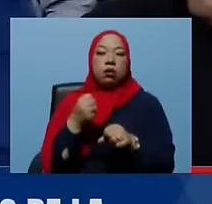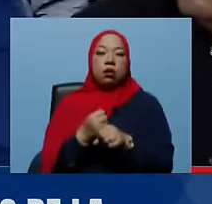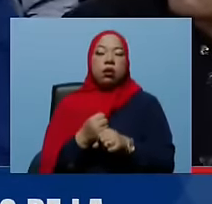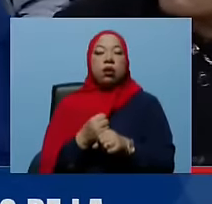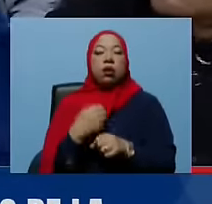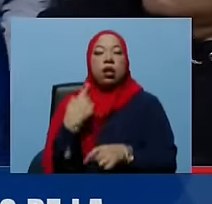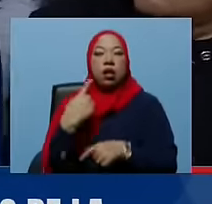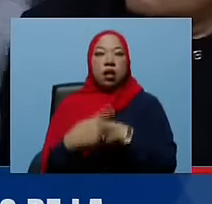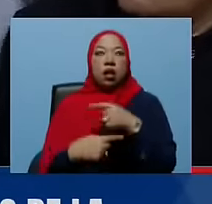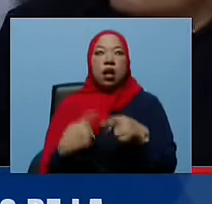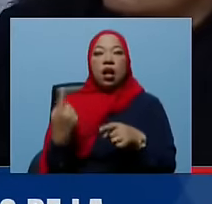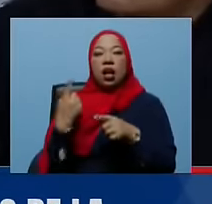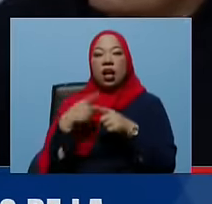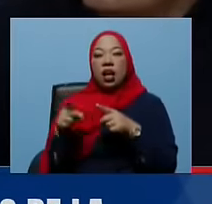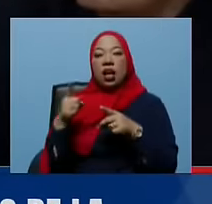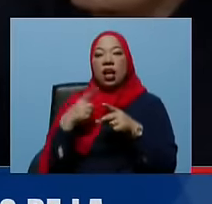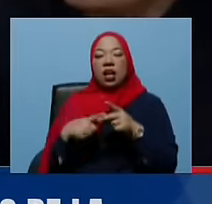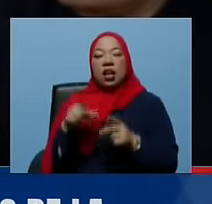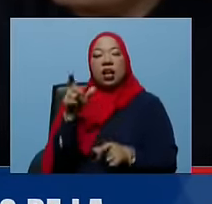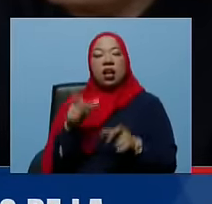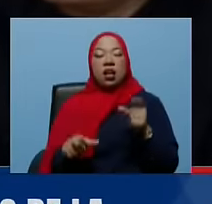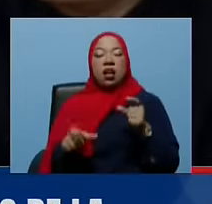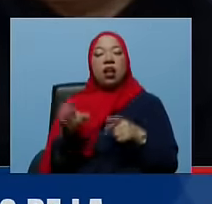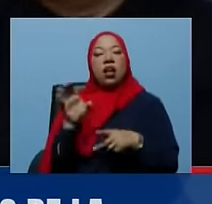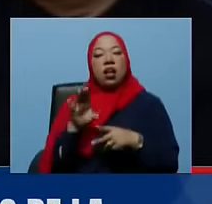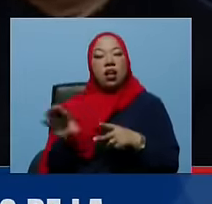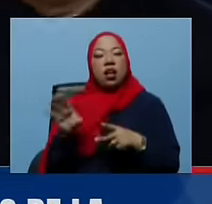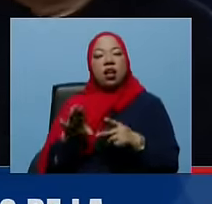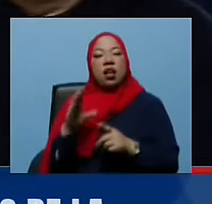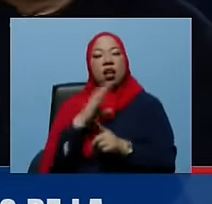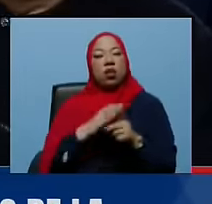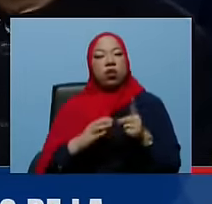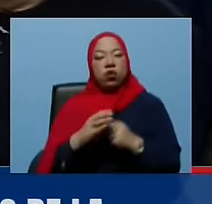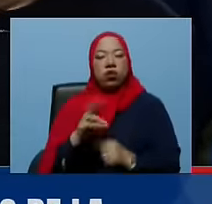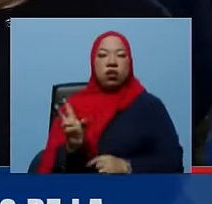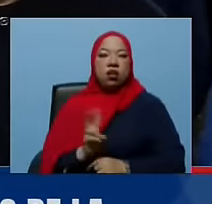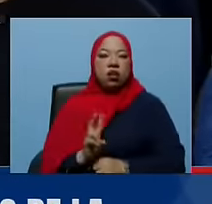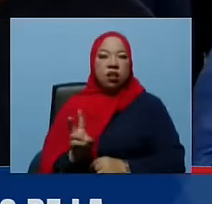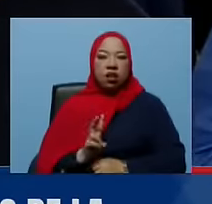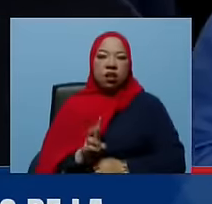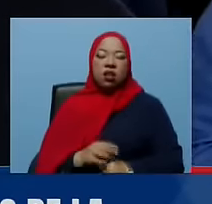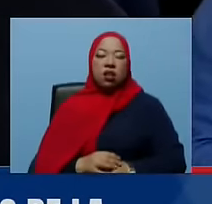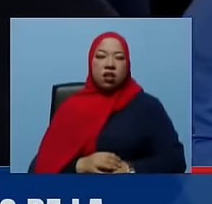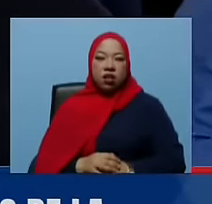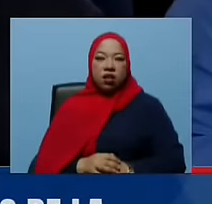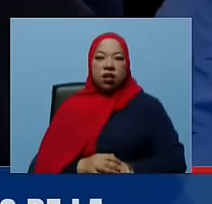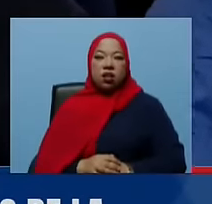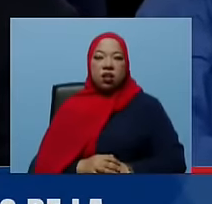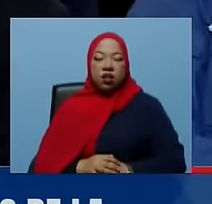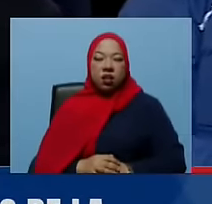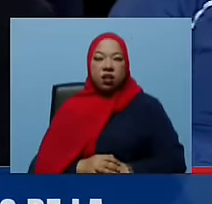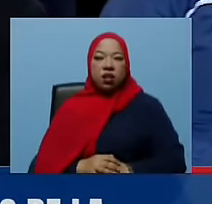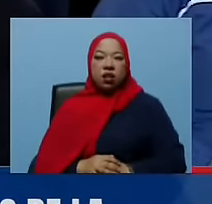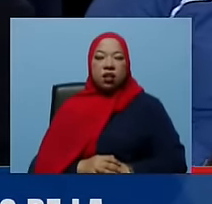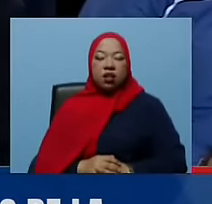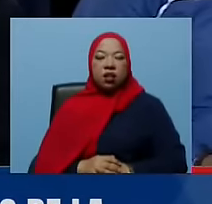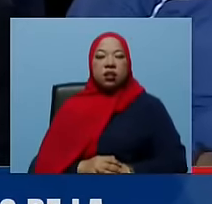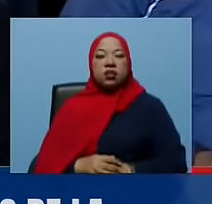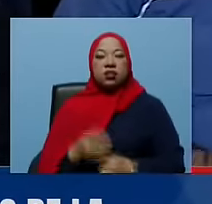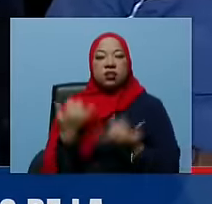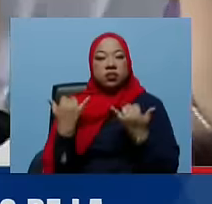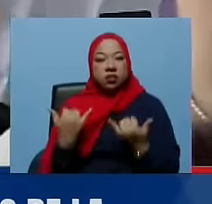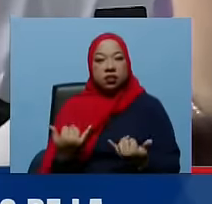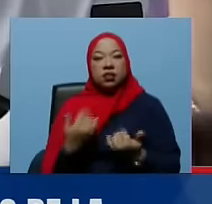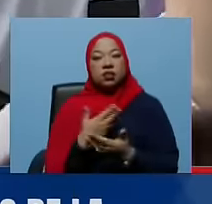horas de la diversidad inmensa que caracteriza a la cultura venezolana. Simultáneamente se han dado, presidente,